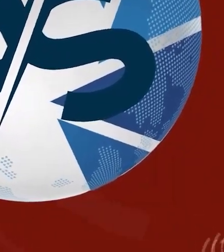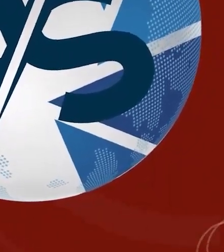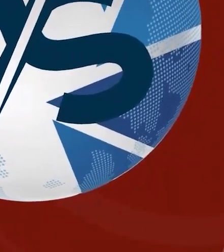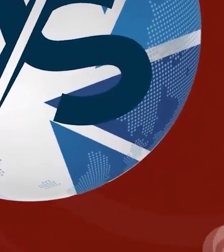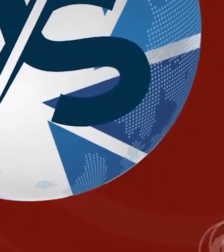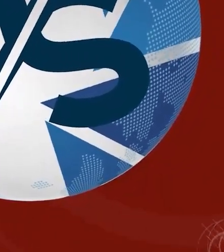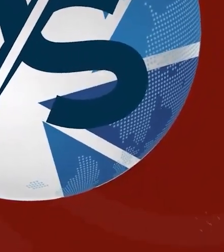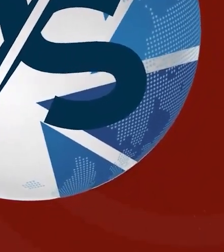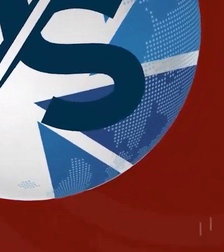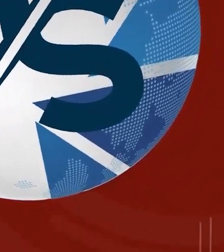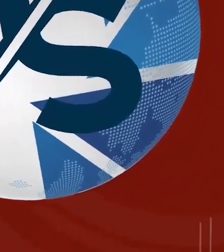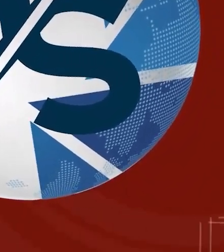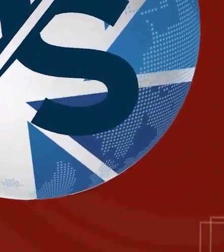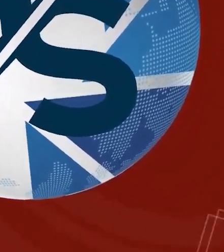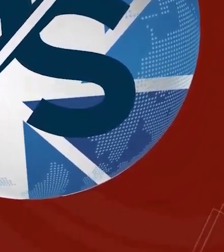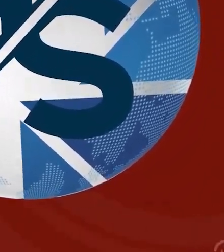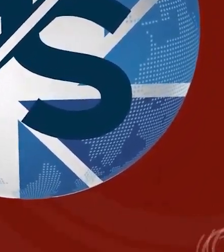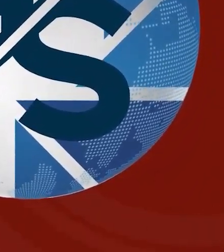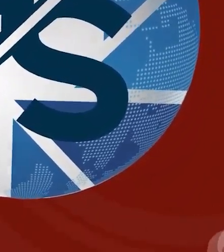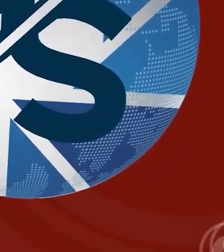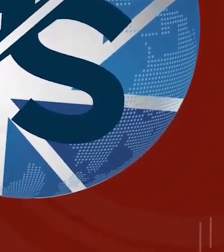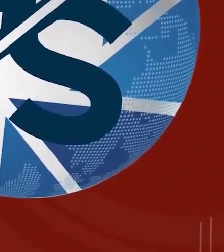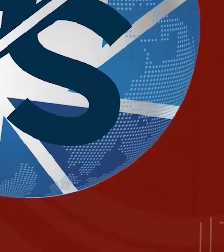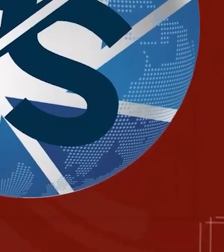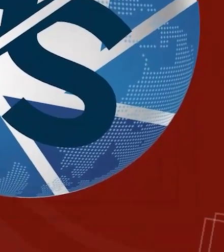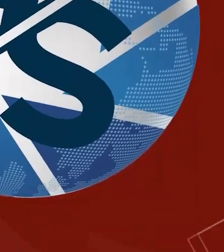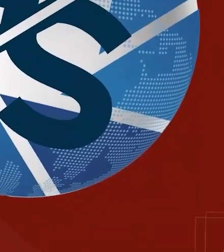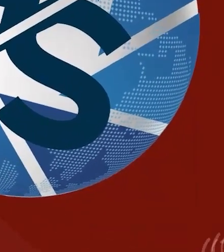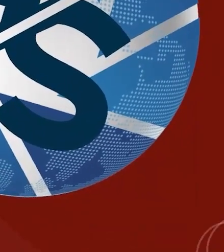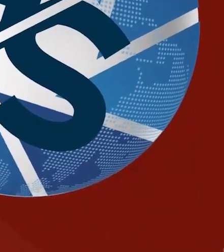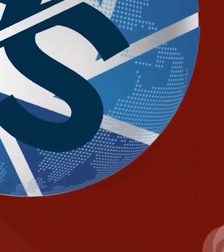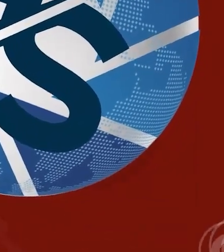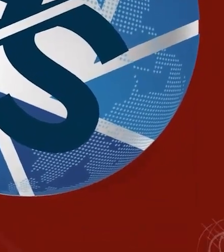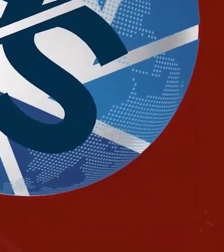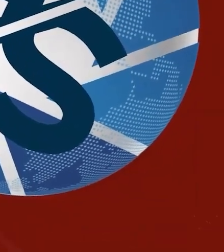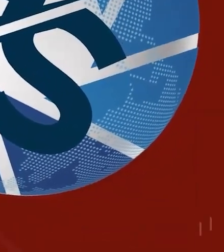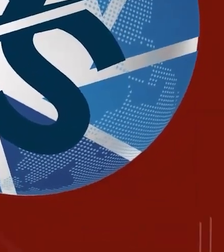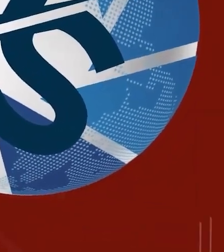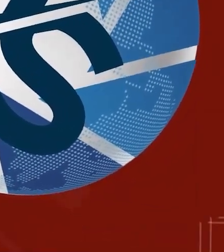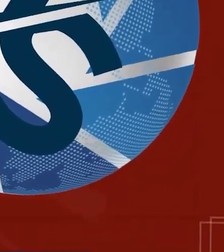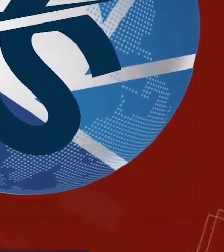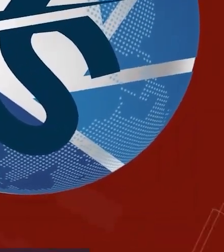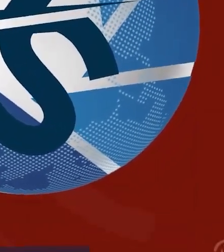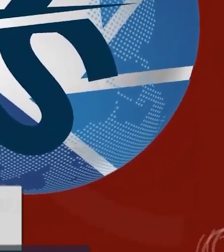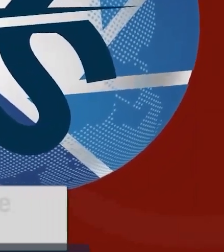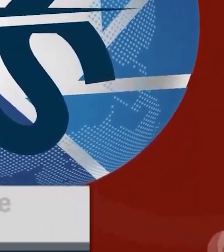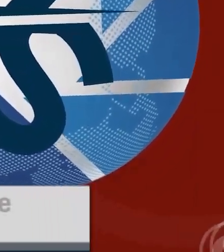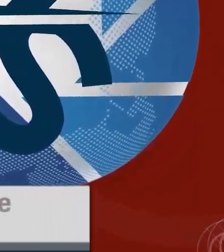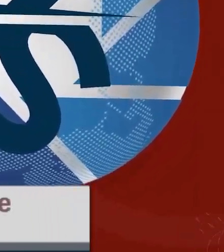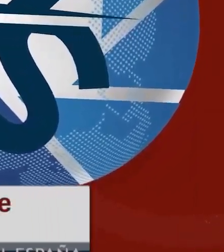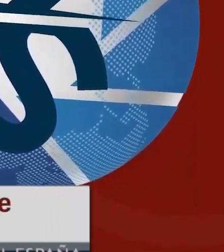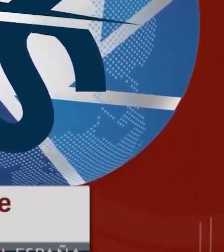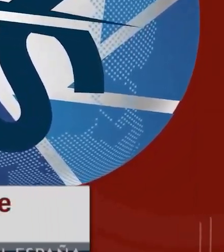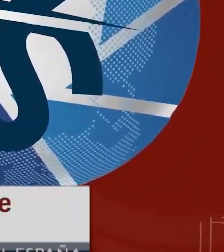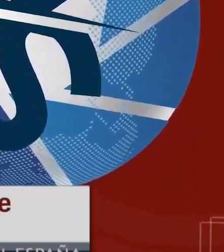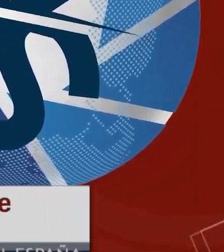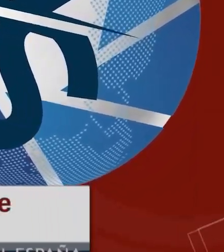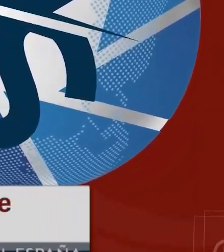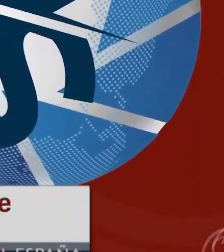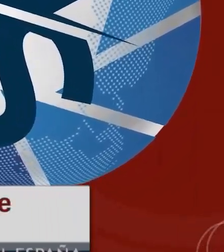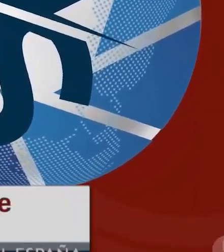los que sean necesarios dijo el presidente pidió a los acapulqueños mantener el orden que no se quieran aprovechar los que siempre buscan sacar provecho